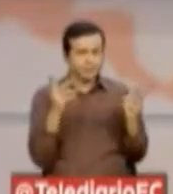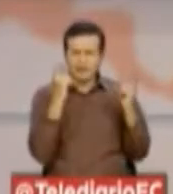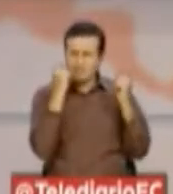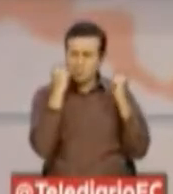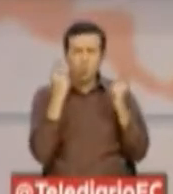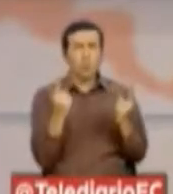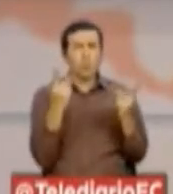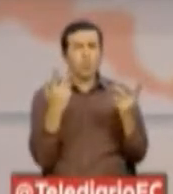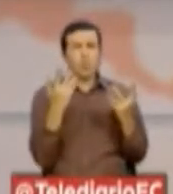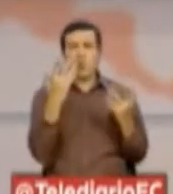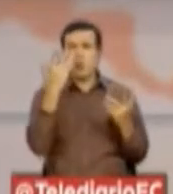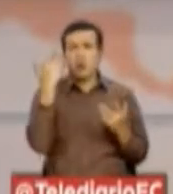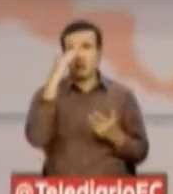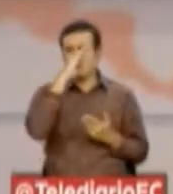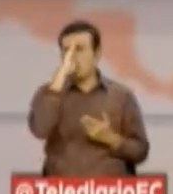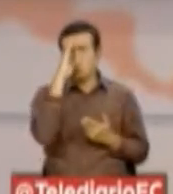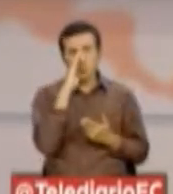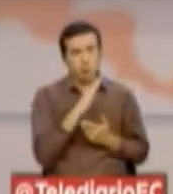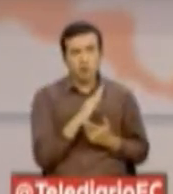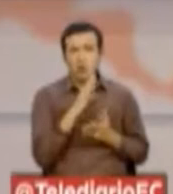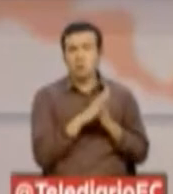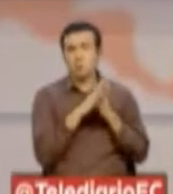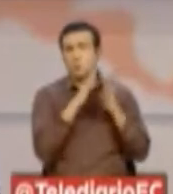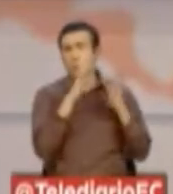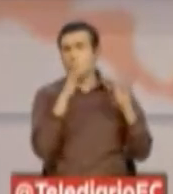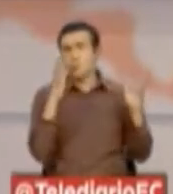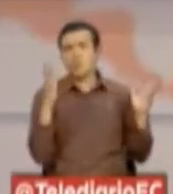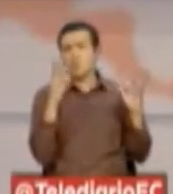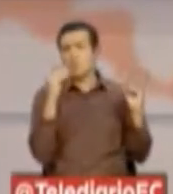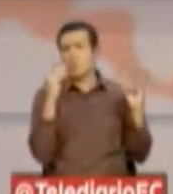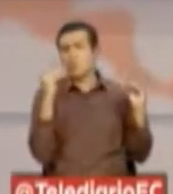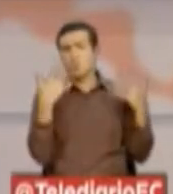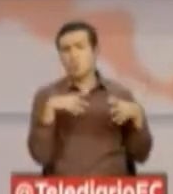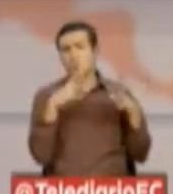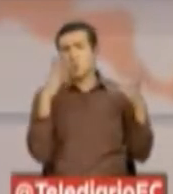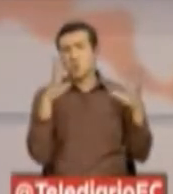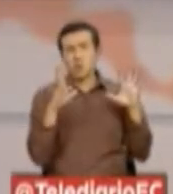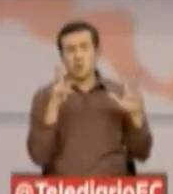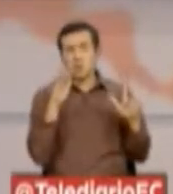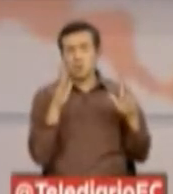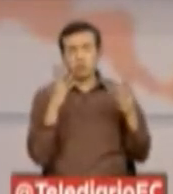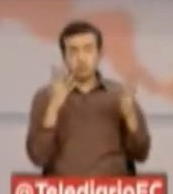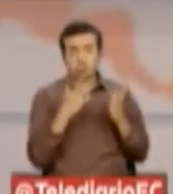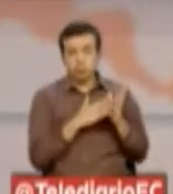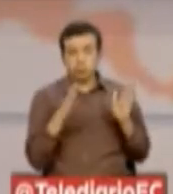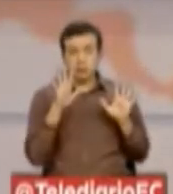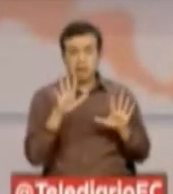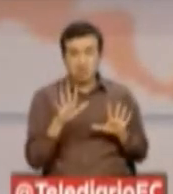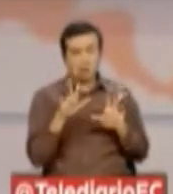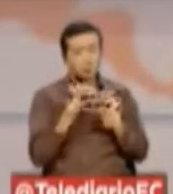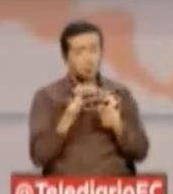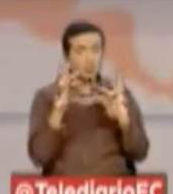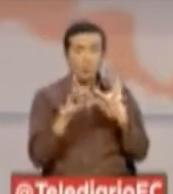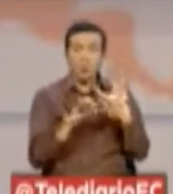ha habido en la historia del país mayores niveles y proporciones de corrupción que los que se han registrado en los últimos diez años y es porque ha